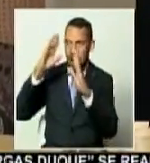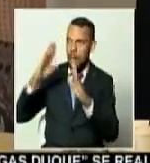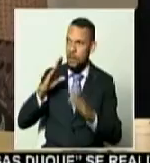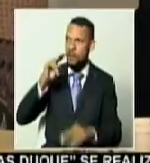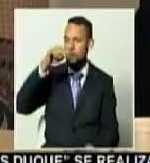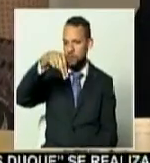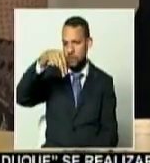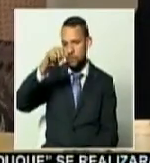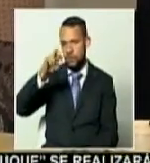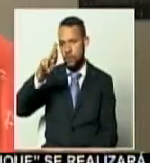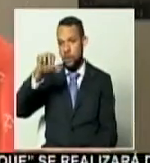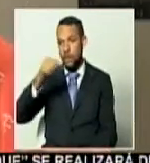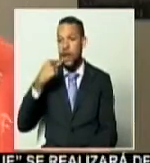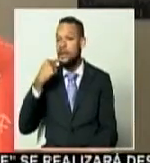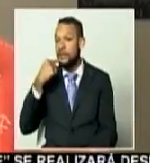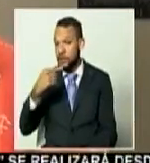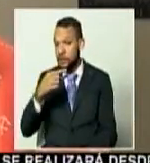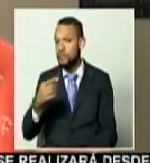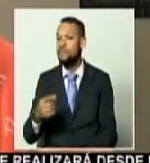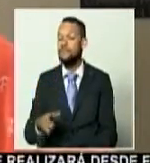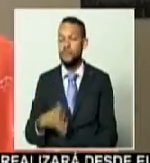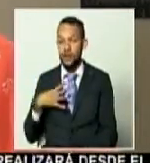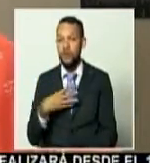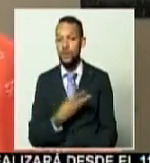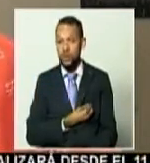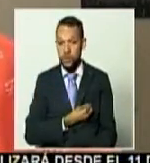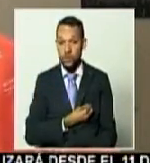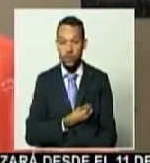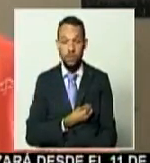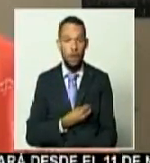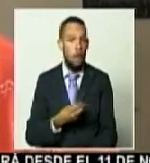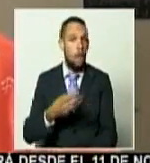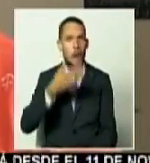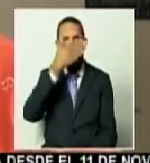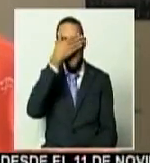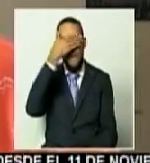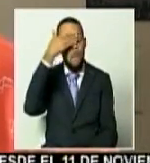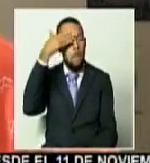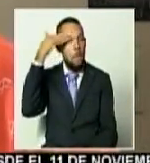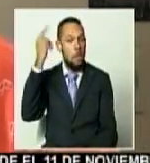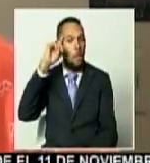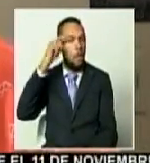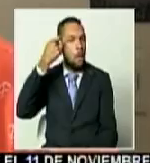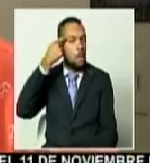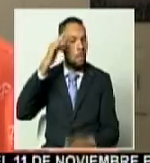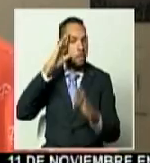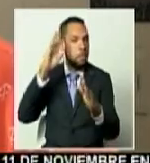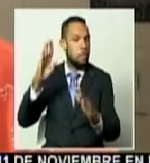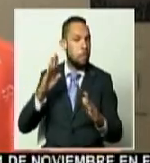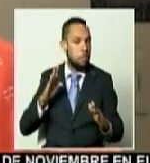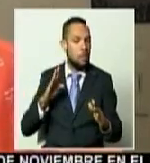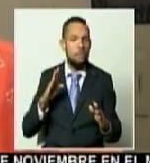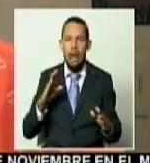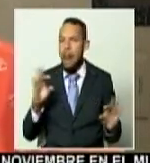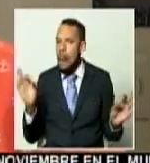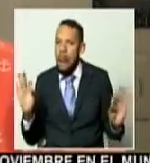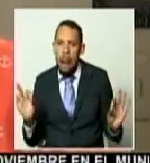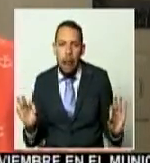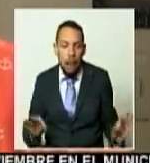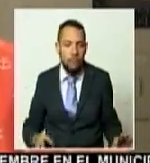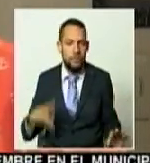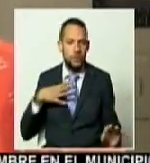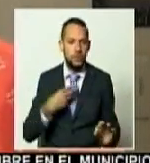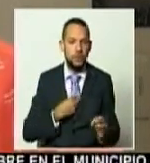Vélez así lo confirma. Nosotros estamos en un completo olvido. ¿Por qué? Porque cada día somos más